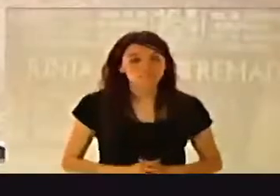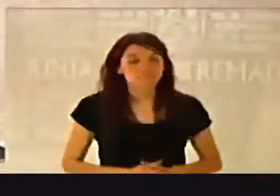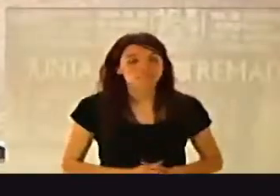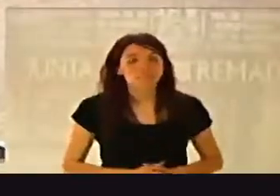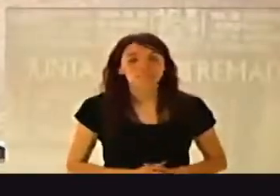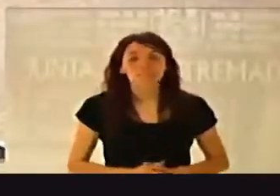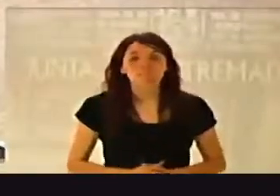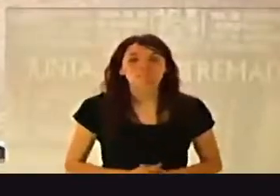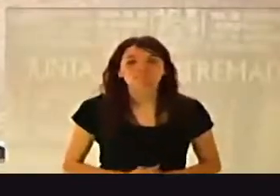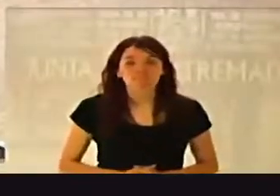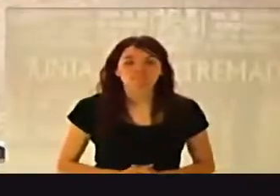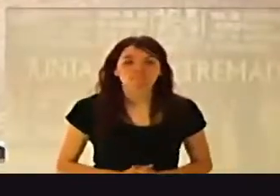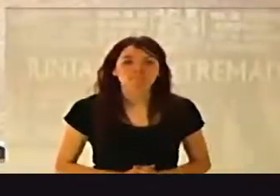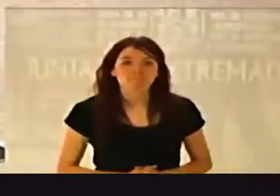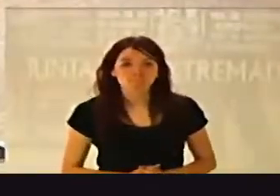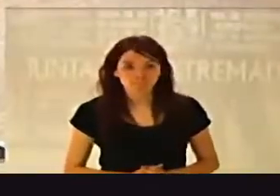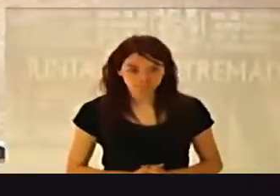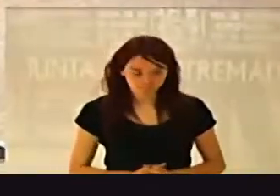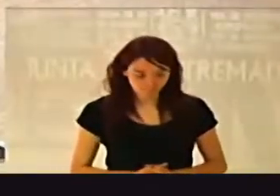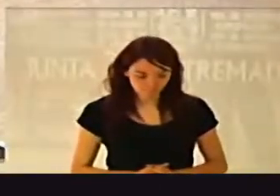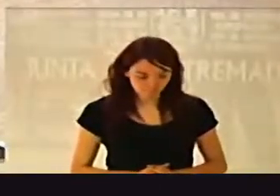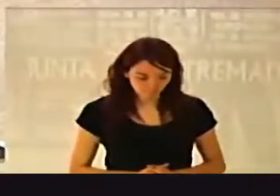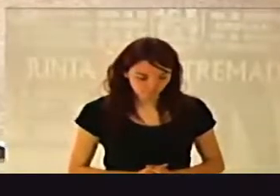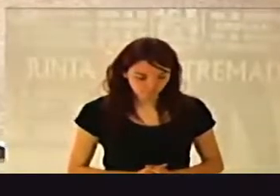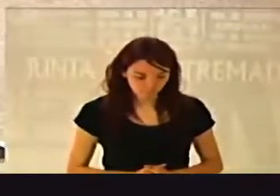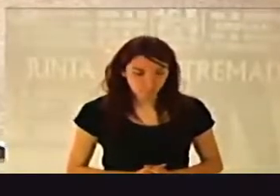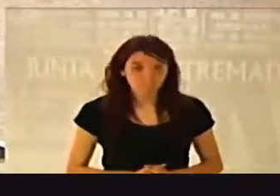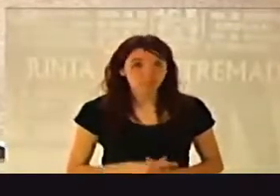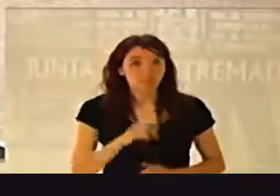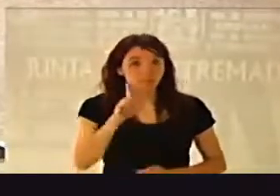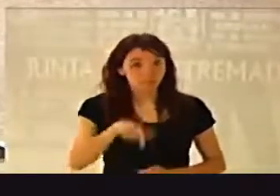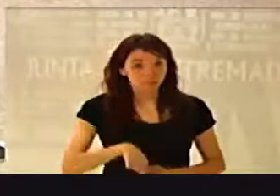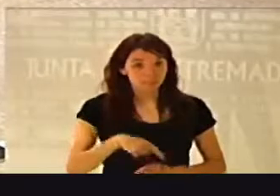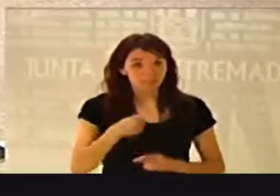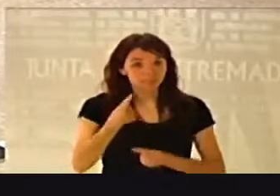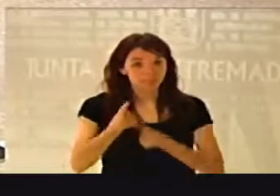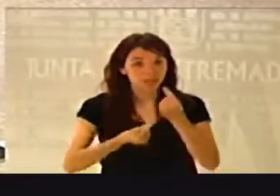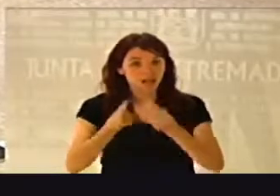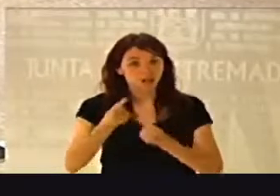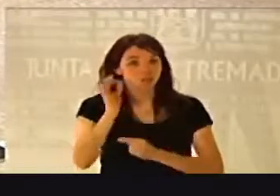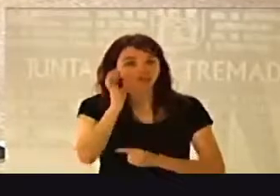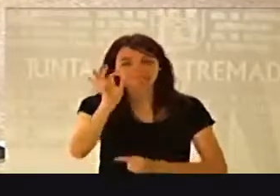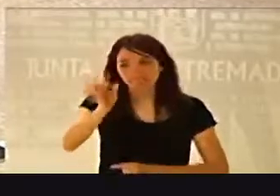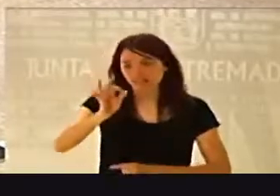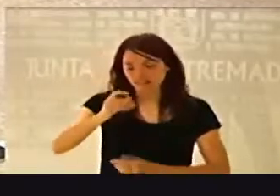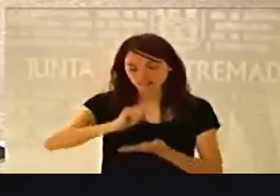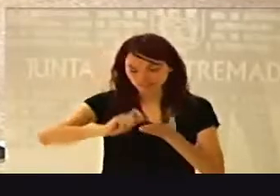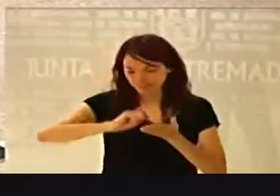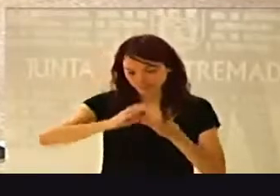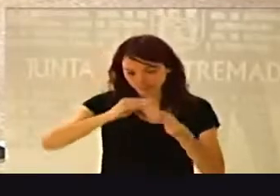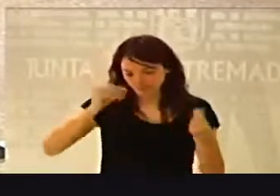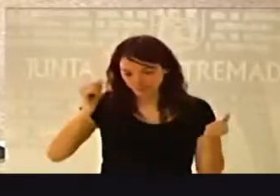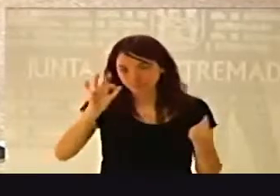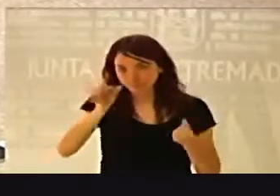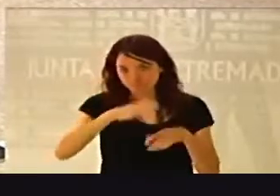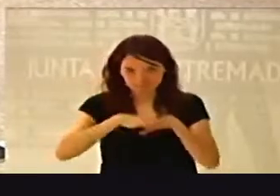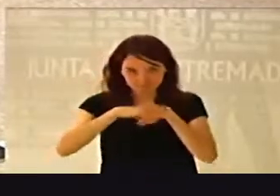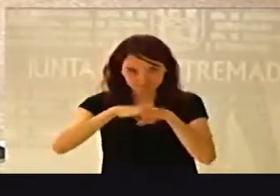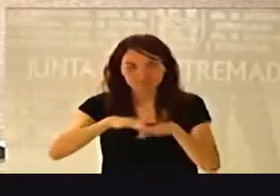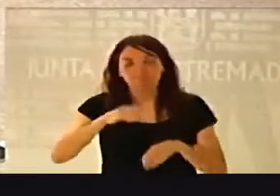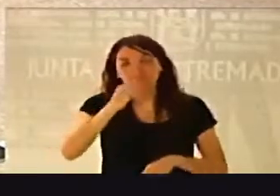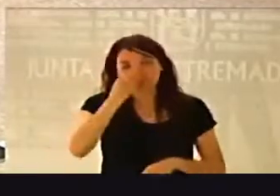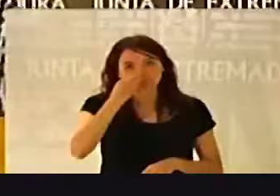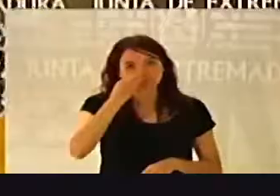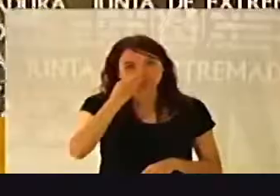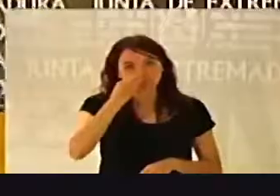Mujeres. Los datos sobre las mujeres. No sé. Ay, es verdad, eso no lo he anotado, discúlpame. Sí, a ver,